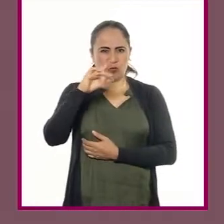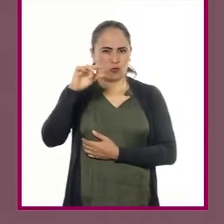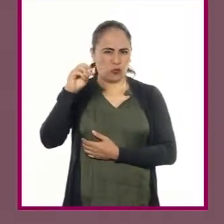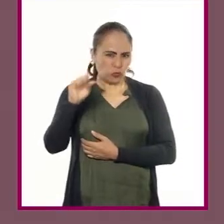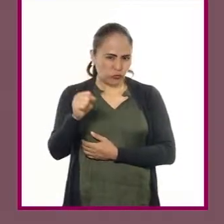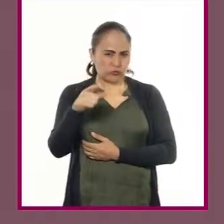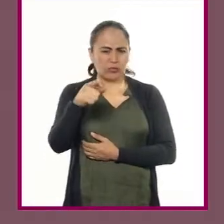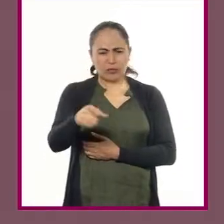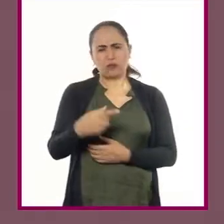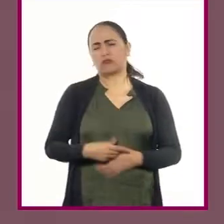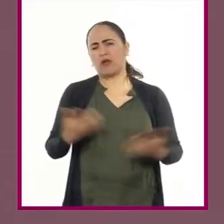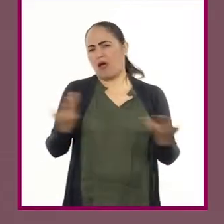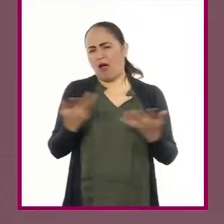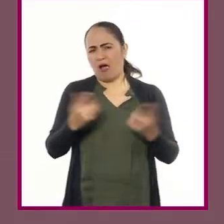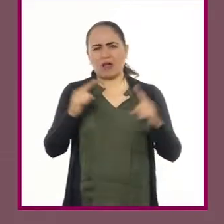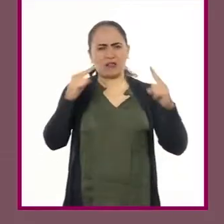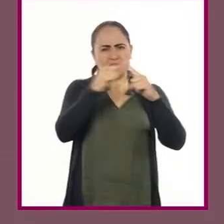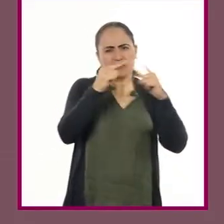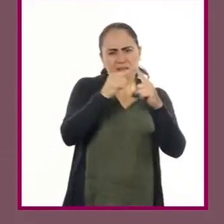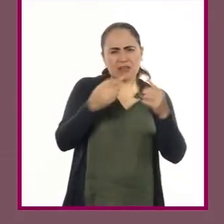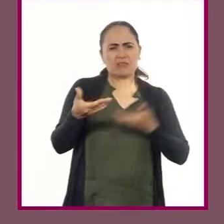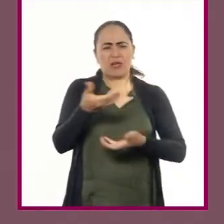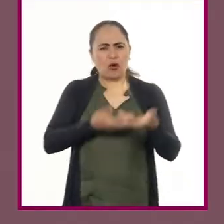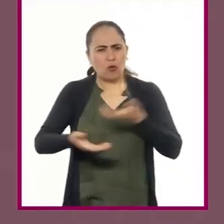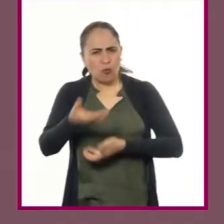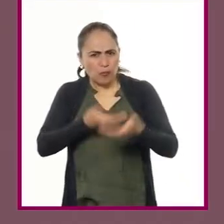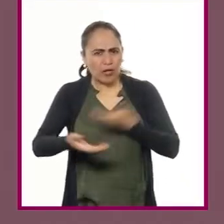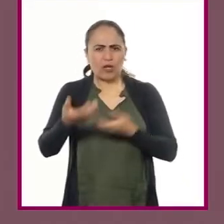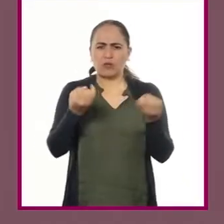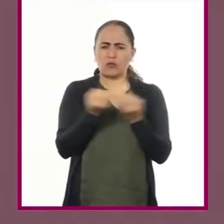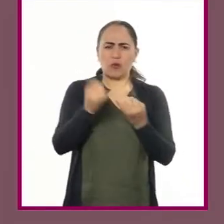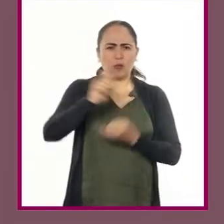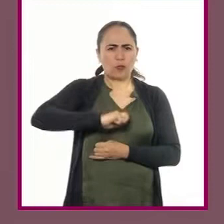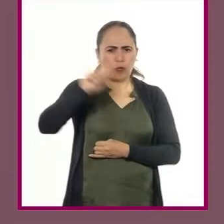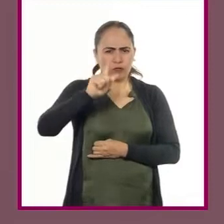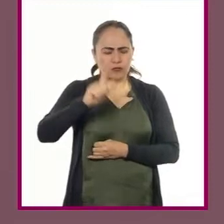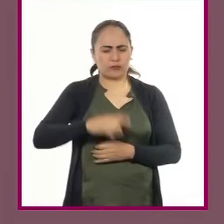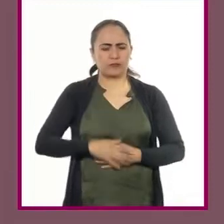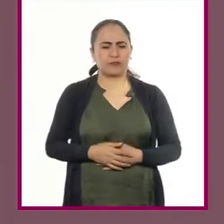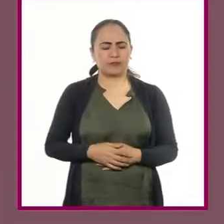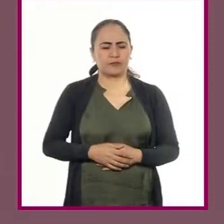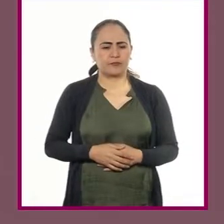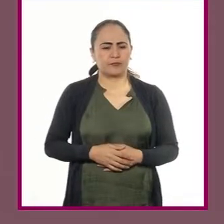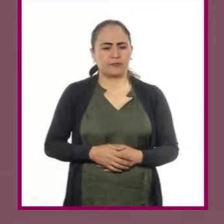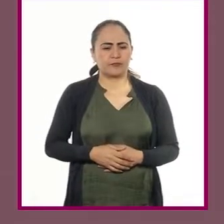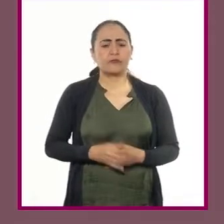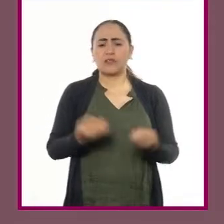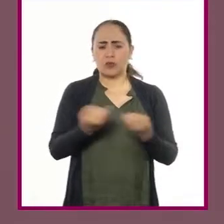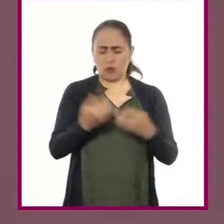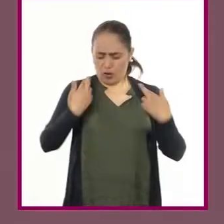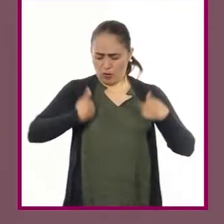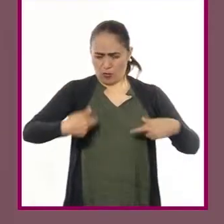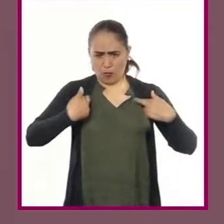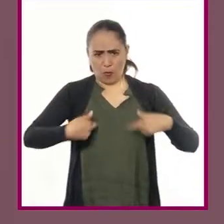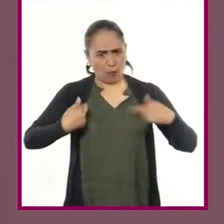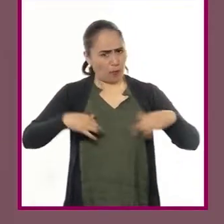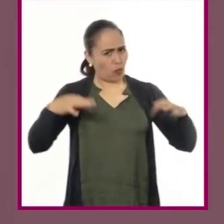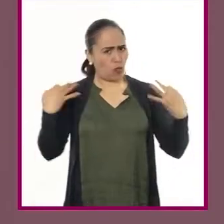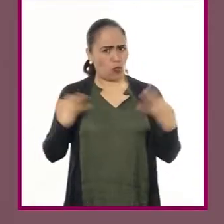administración eclesiástica, en el comercio y como profesionistas. También ejercieron como sastres,